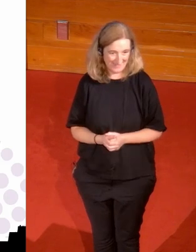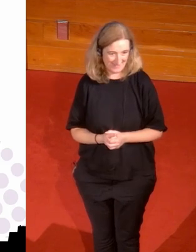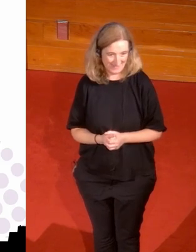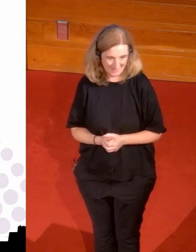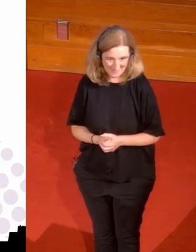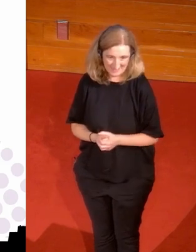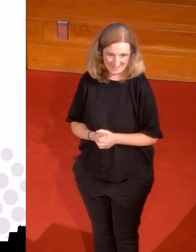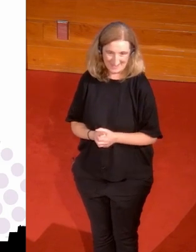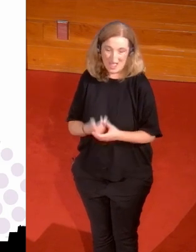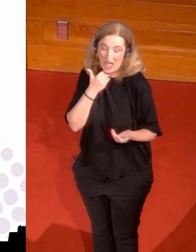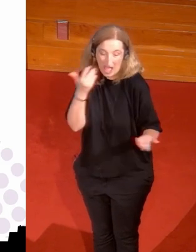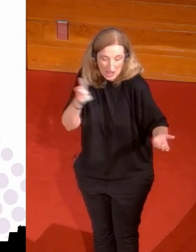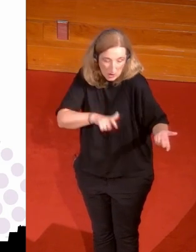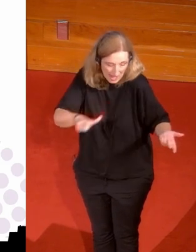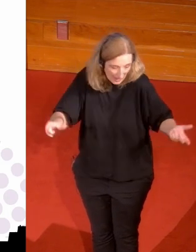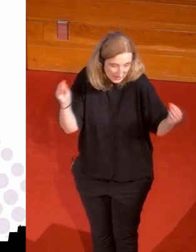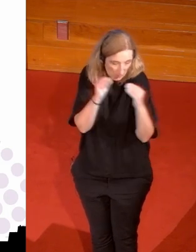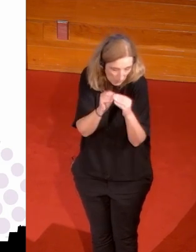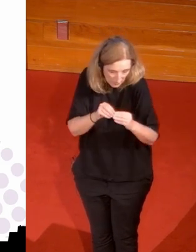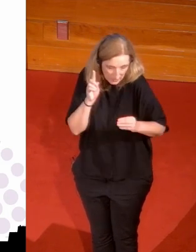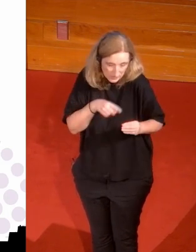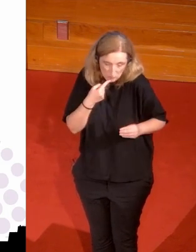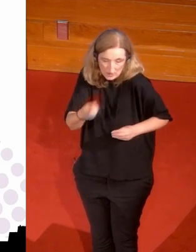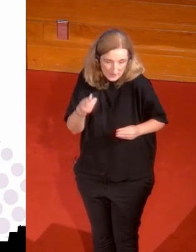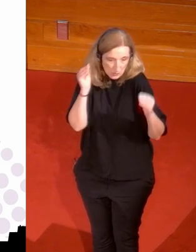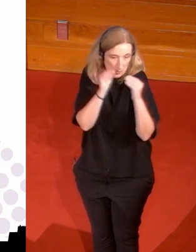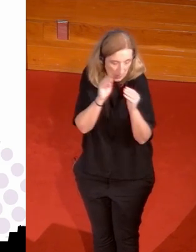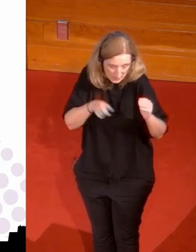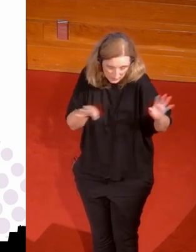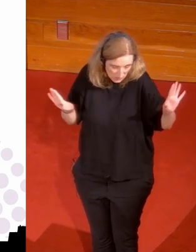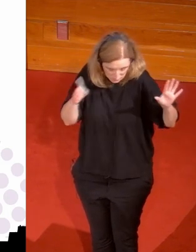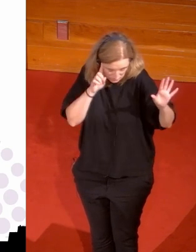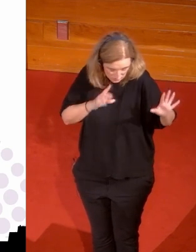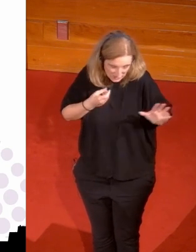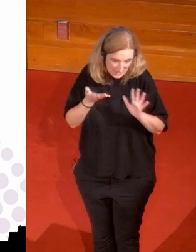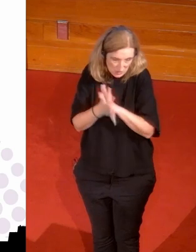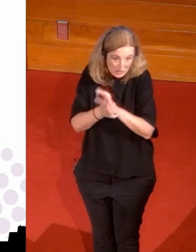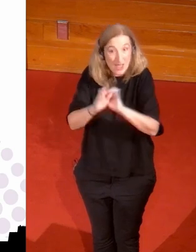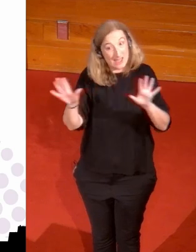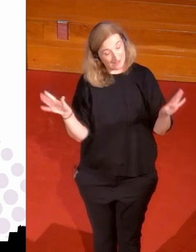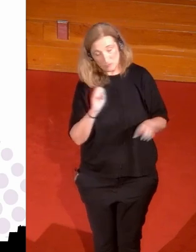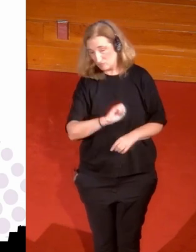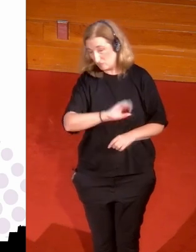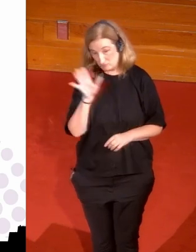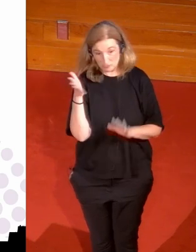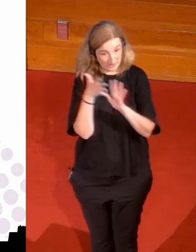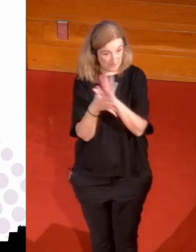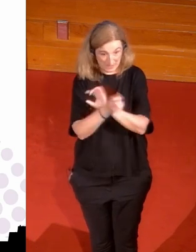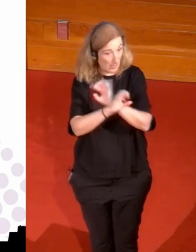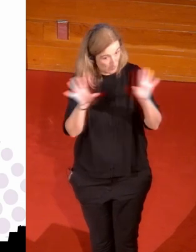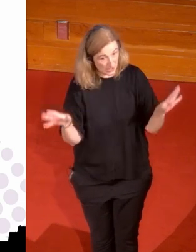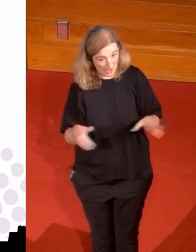si le gustaba a la gente lo que dicho no sé si me ha explicado bien no no se ha expresado